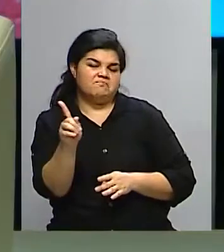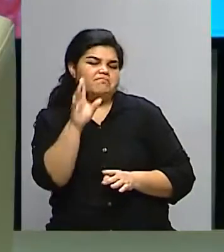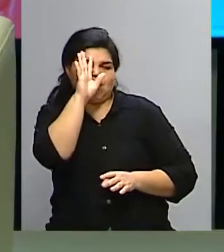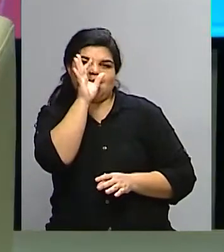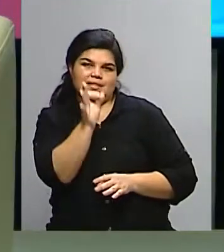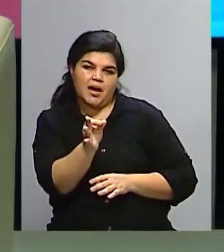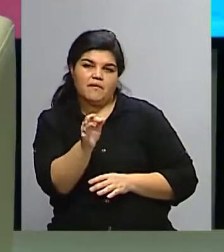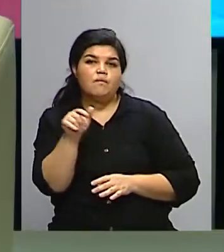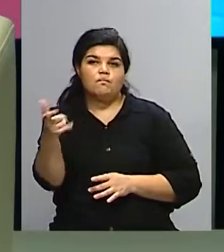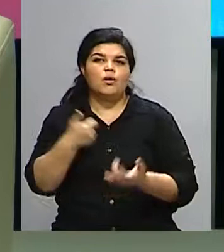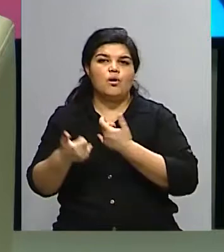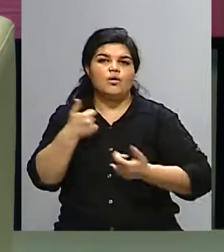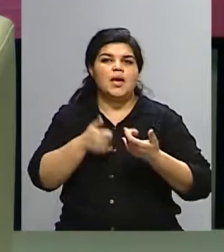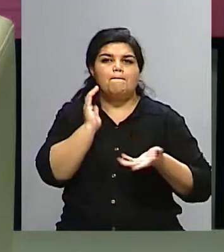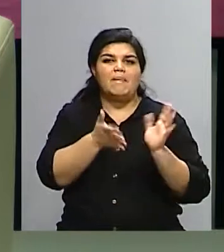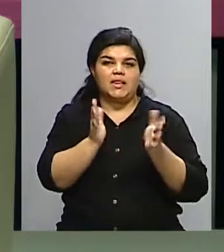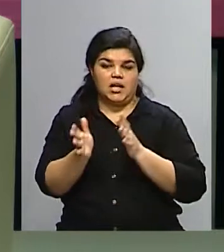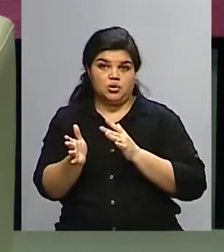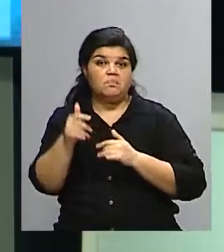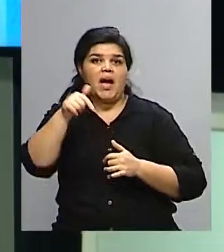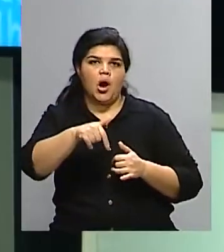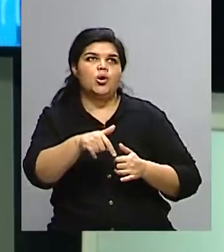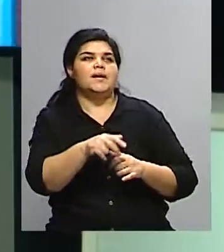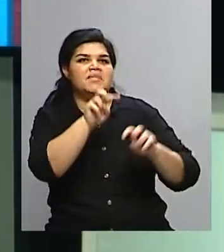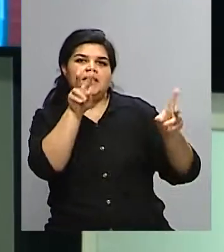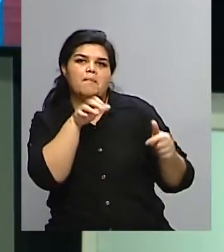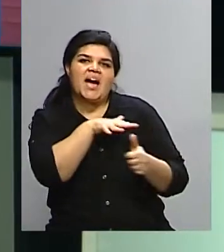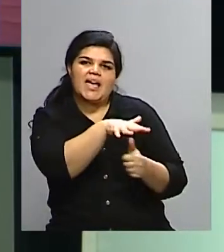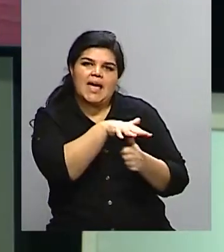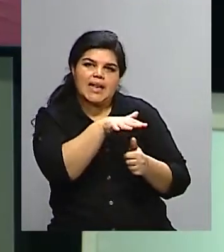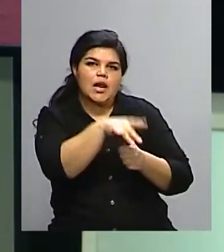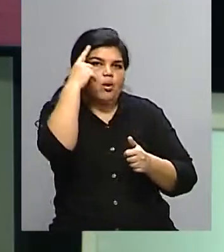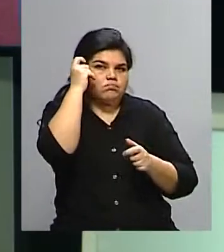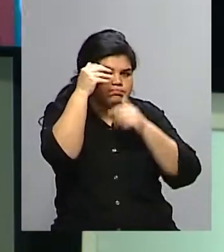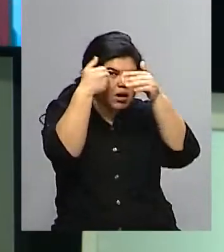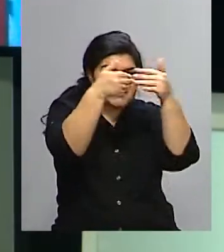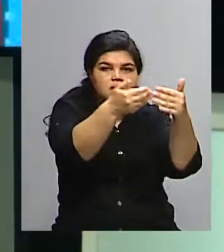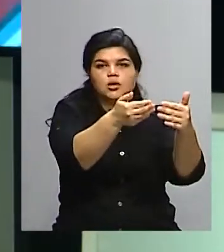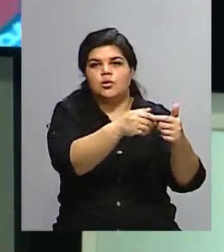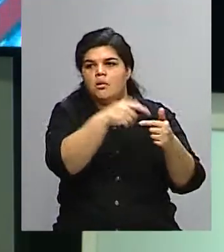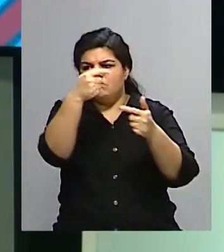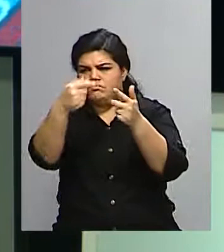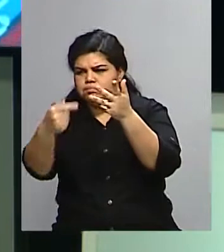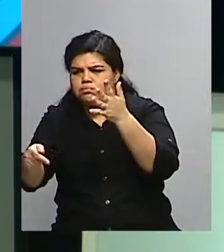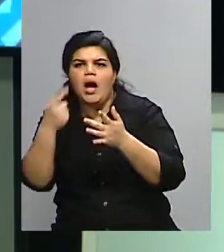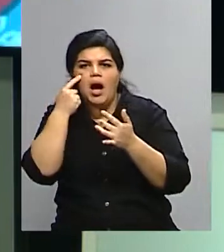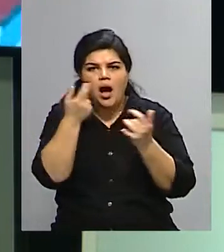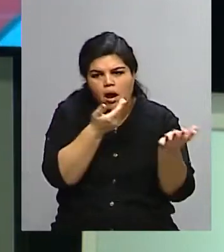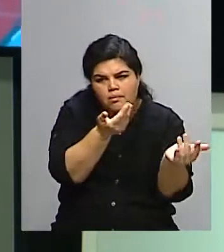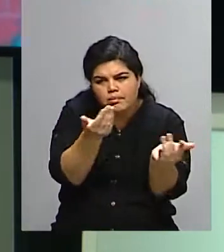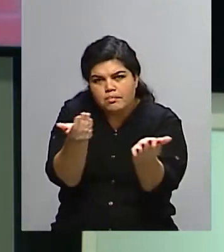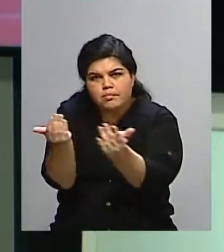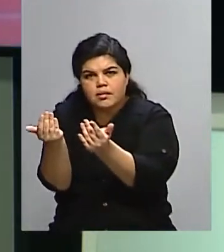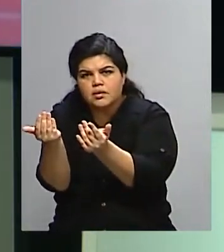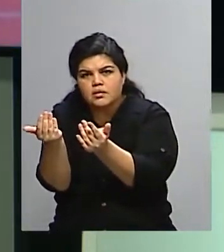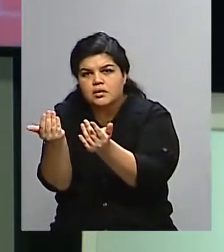donde necesitamos capacitación de género, donde tenemos que empezar a educarnos en un montón de cosas. ¿Hay algún proyecto que diga, che, a